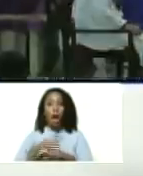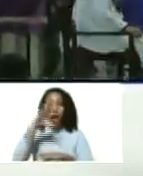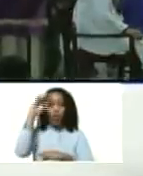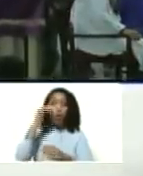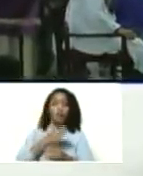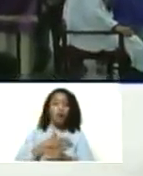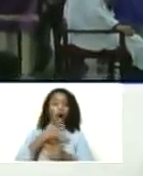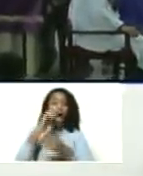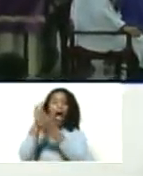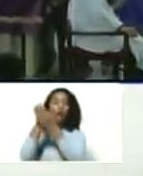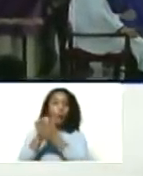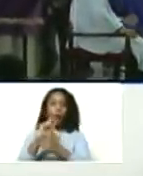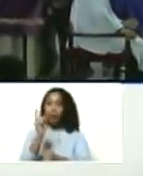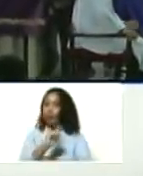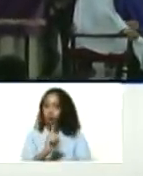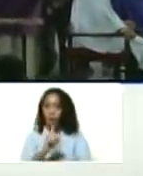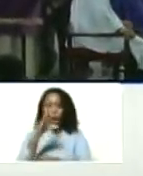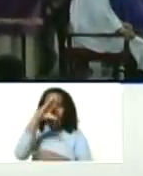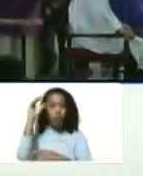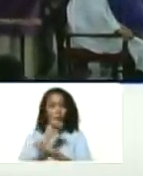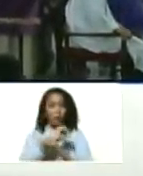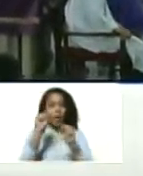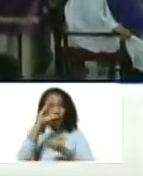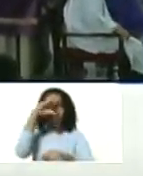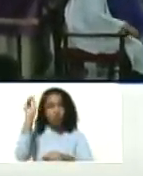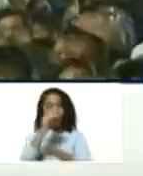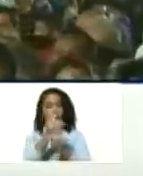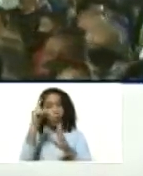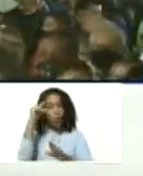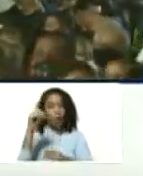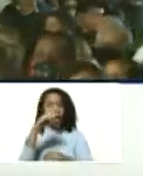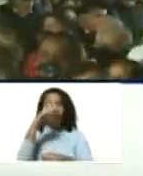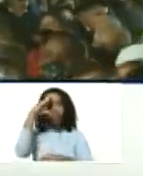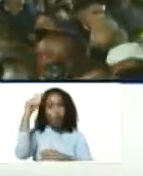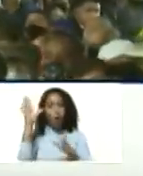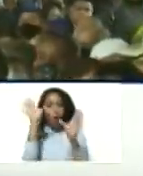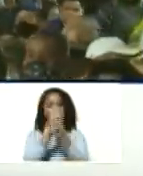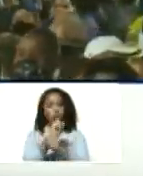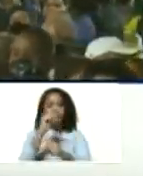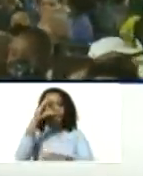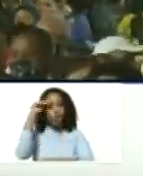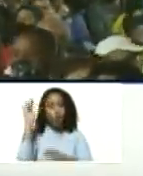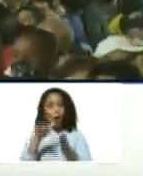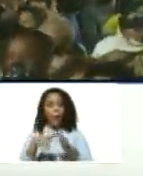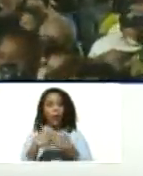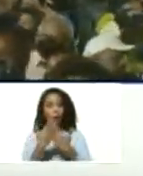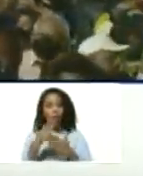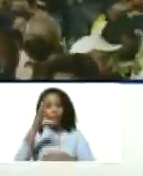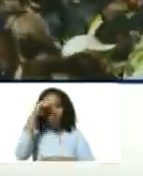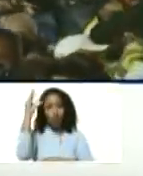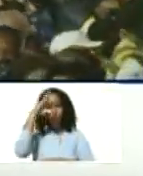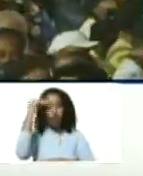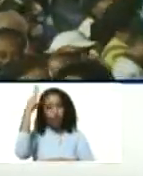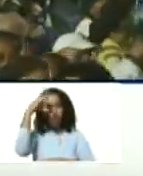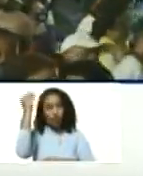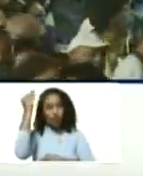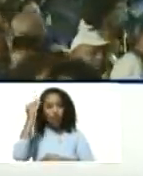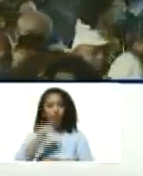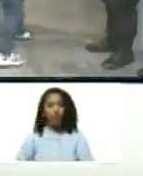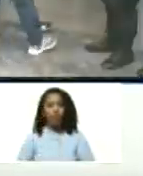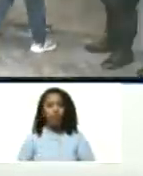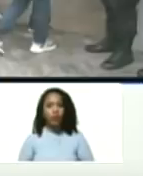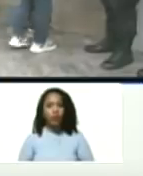ayúdame dios en la mañana dios al mediodía dios en la noche dios en la madrugada dios dios dios